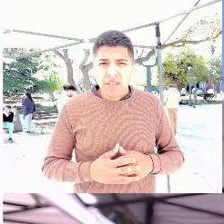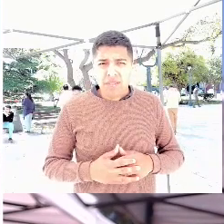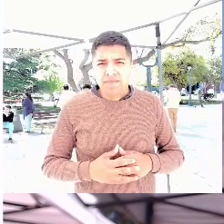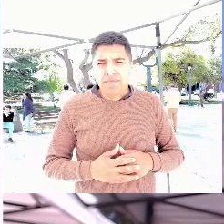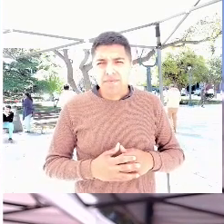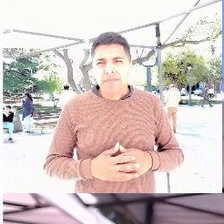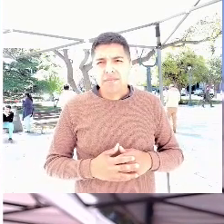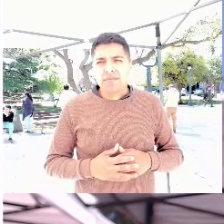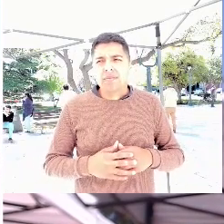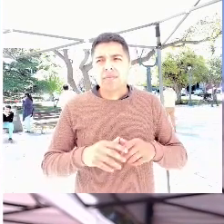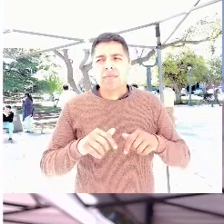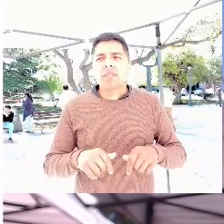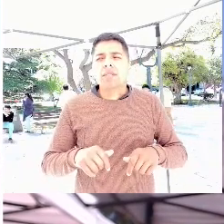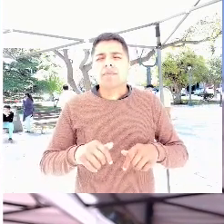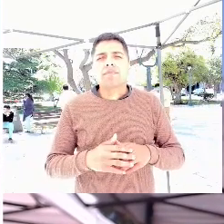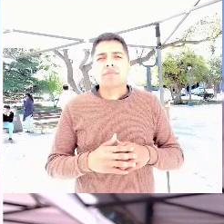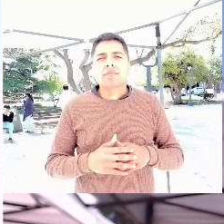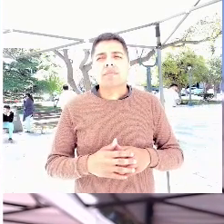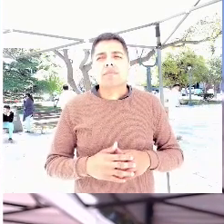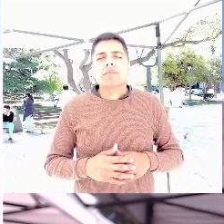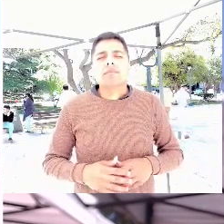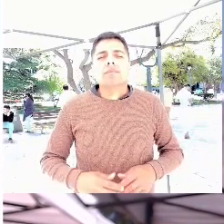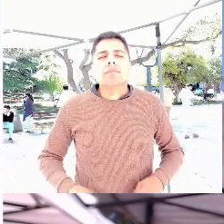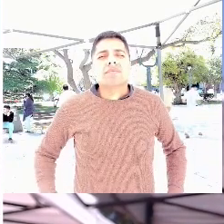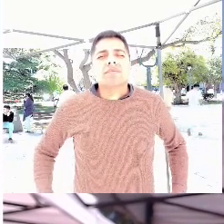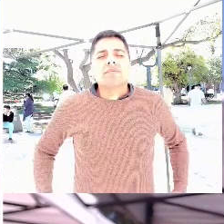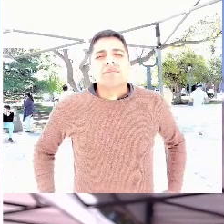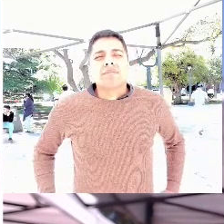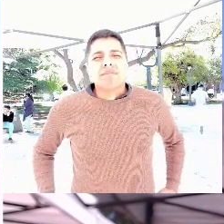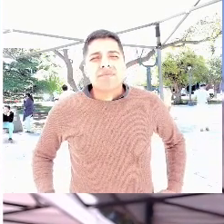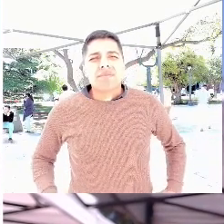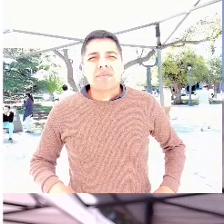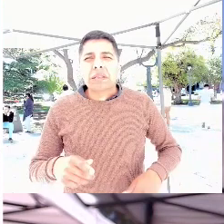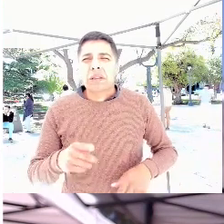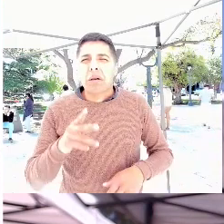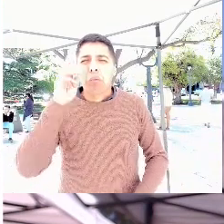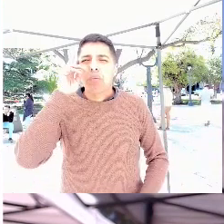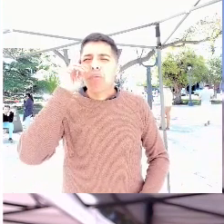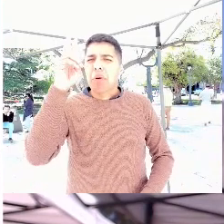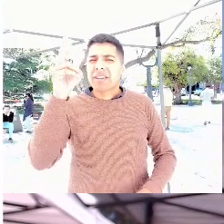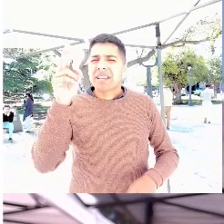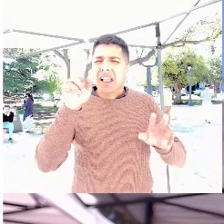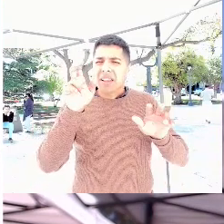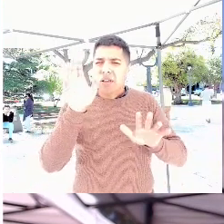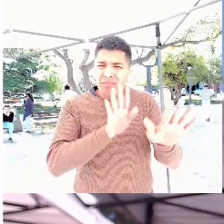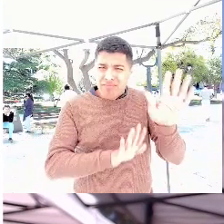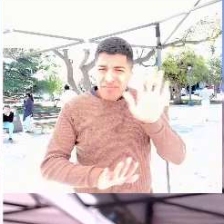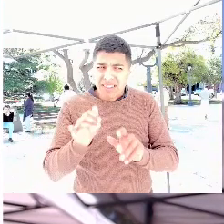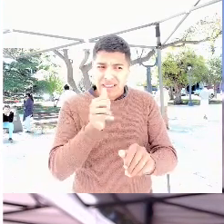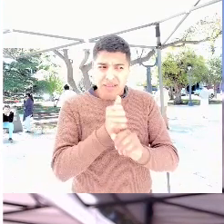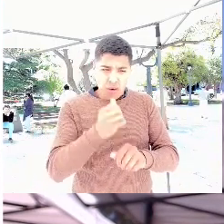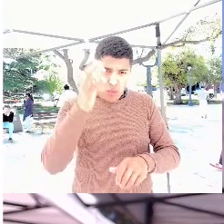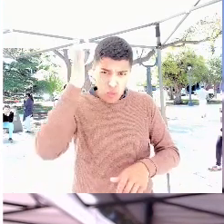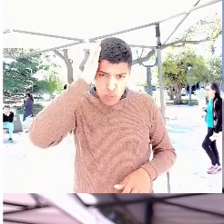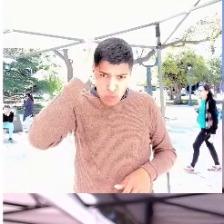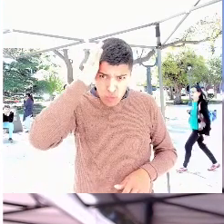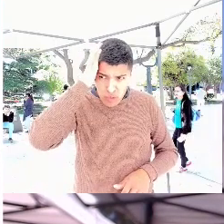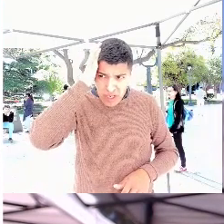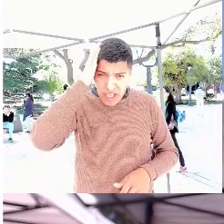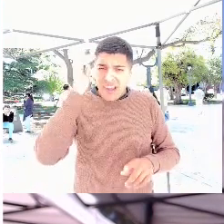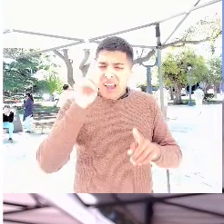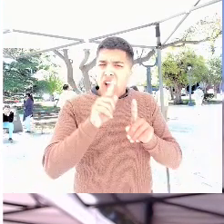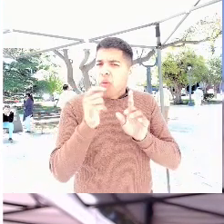lo tiene descripto, pone en valor las actividades culturales. Es una